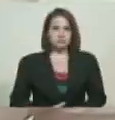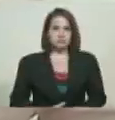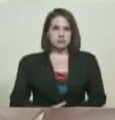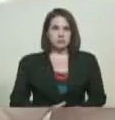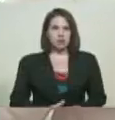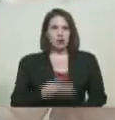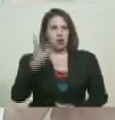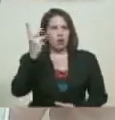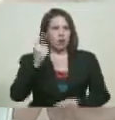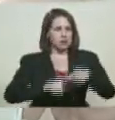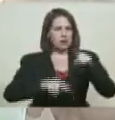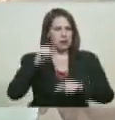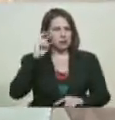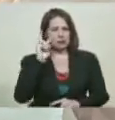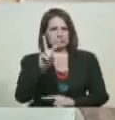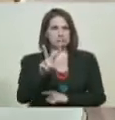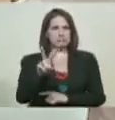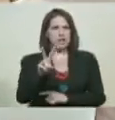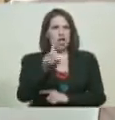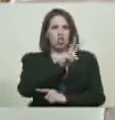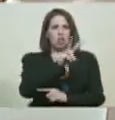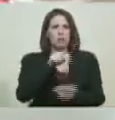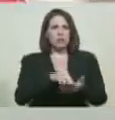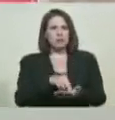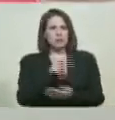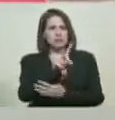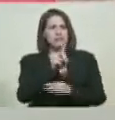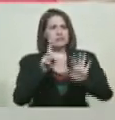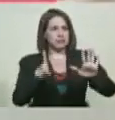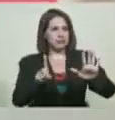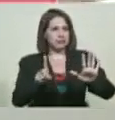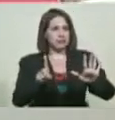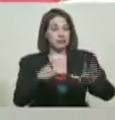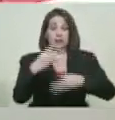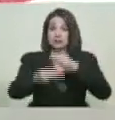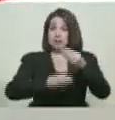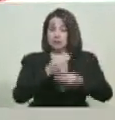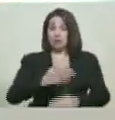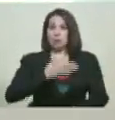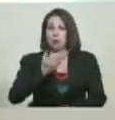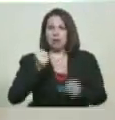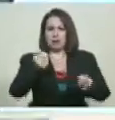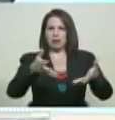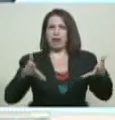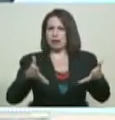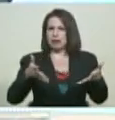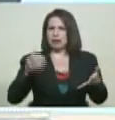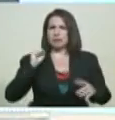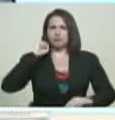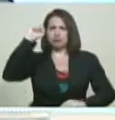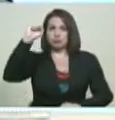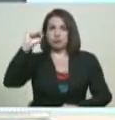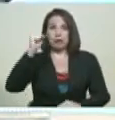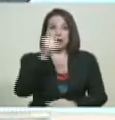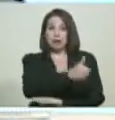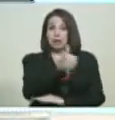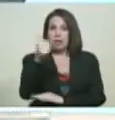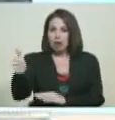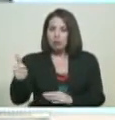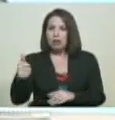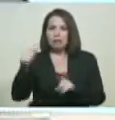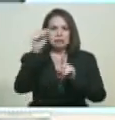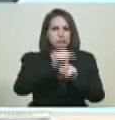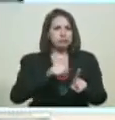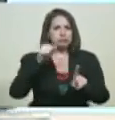cosas no enfrentamos el 2016 y hubiera sido posible obtener la victoria en cada una de esas batallas en el